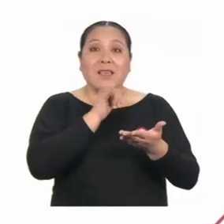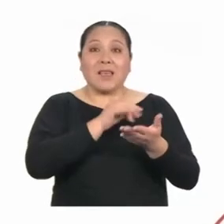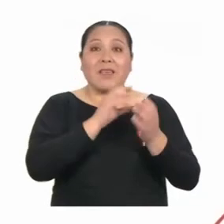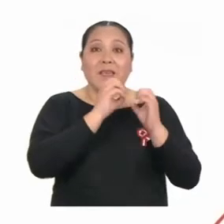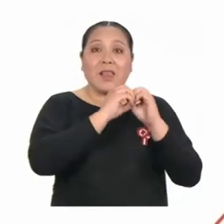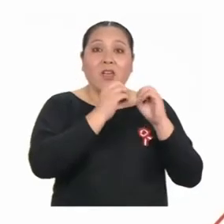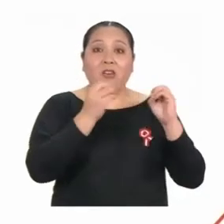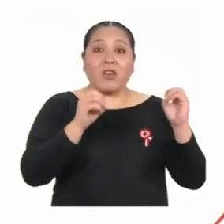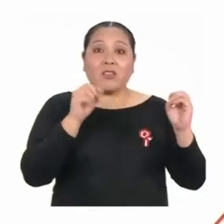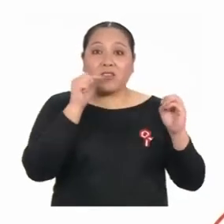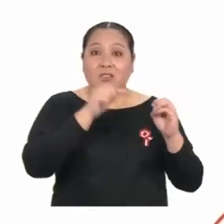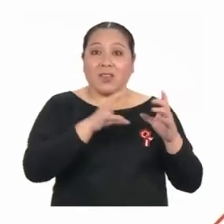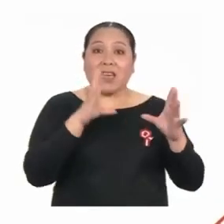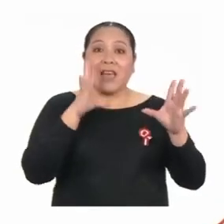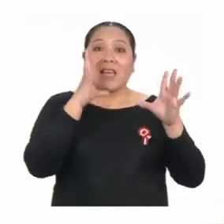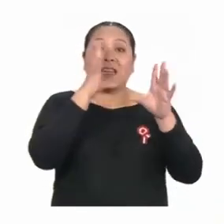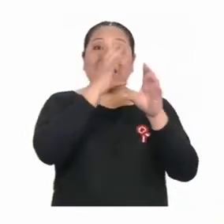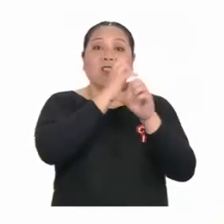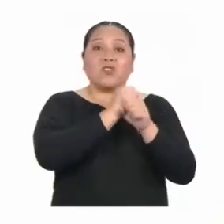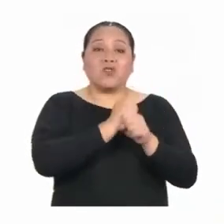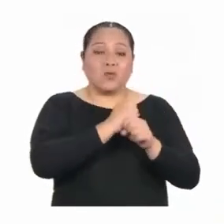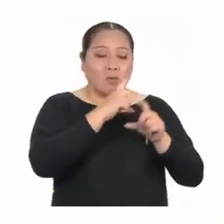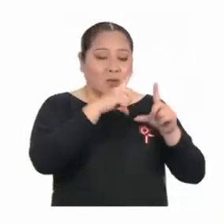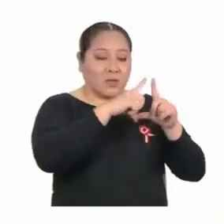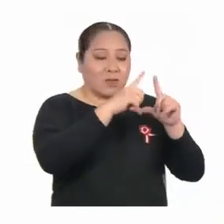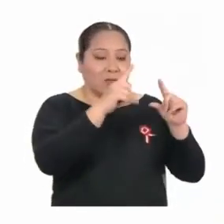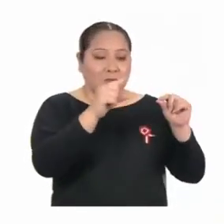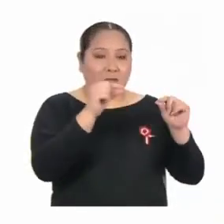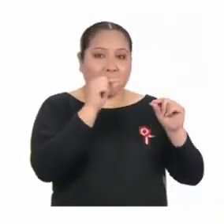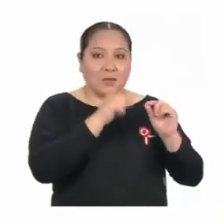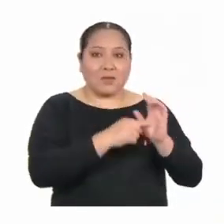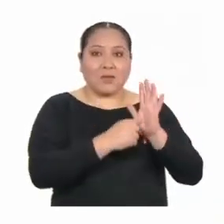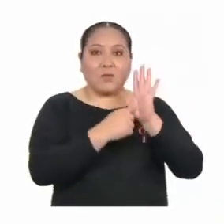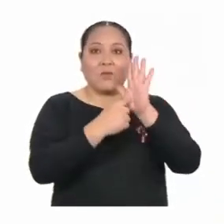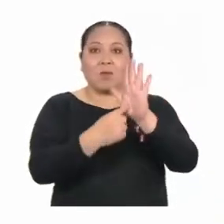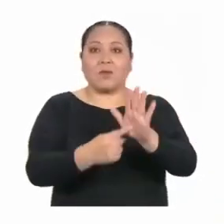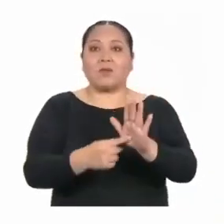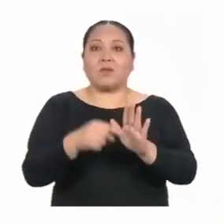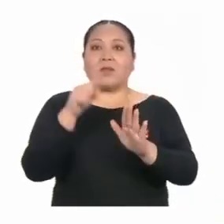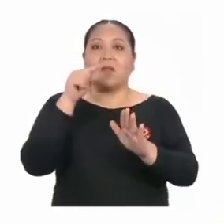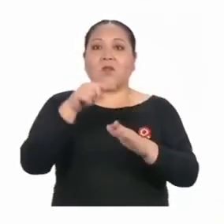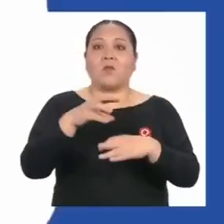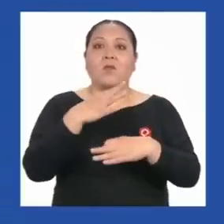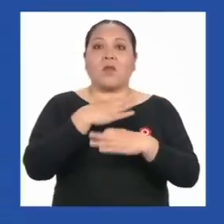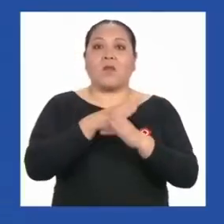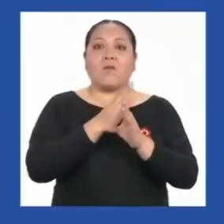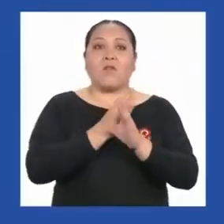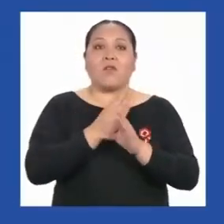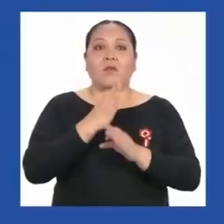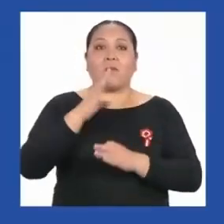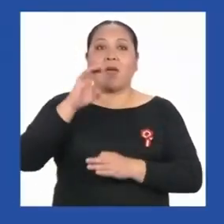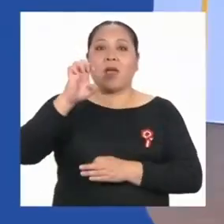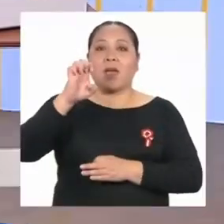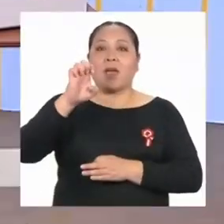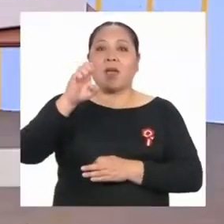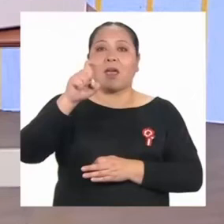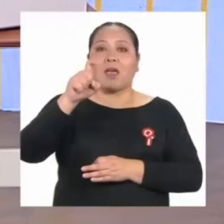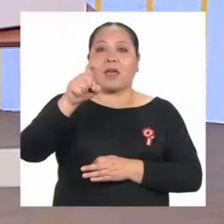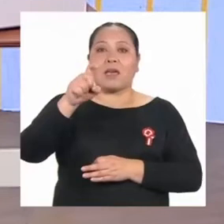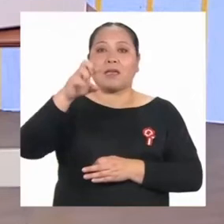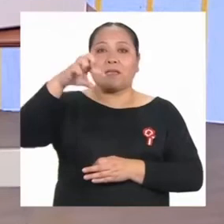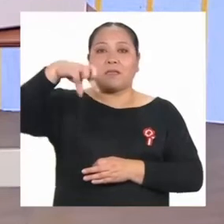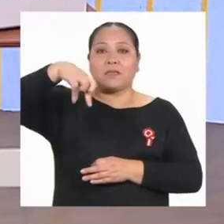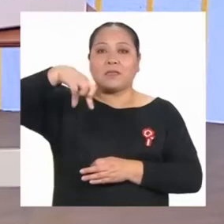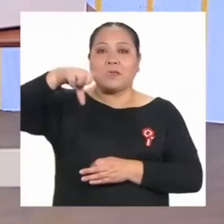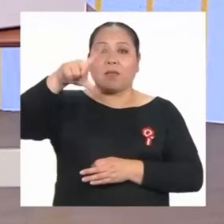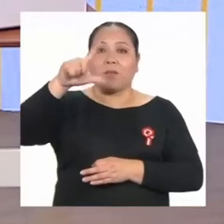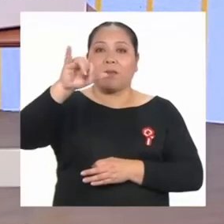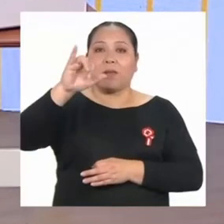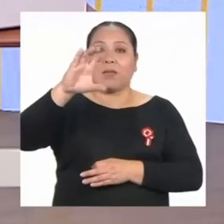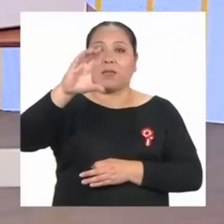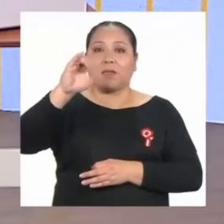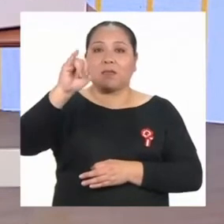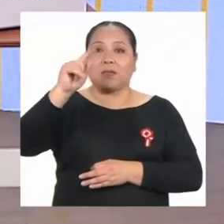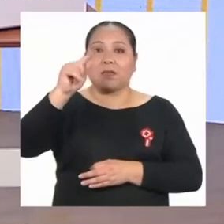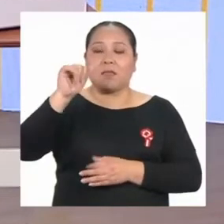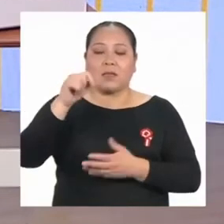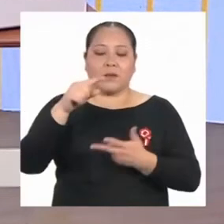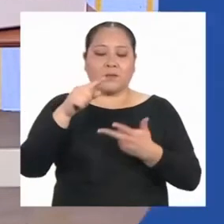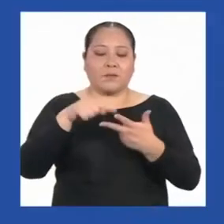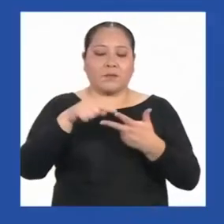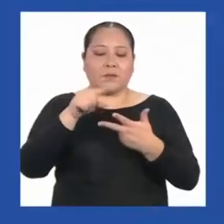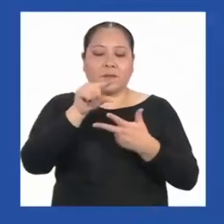resumen del texto y que aparezca expresada de una forma explícita. También está la técnica